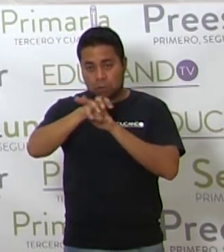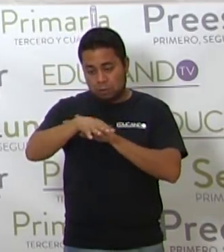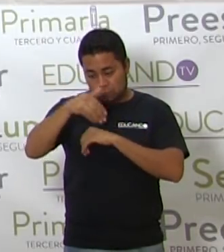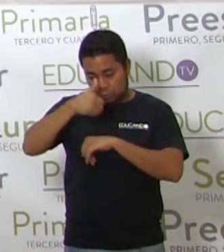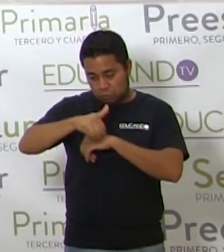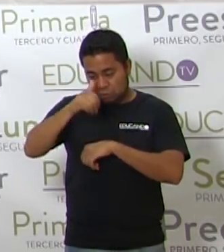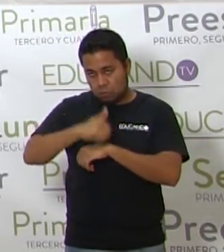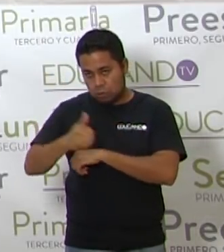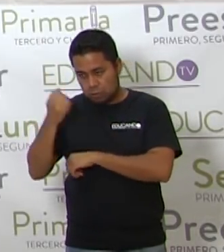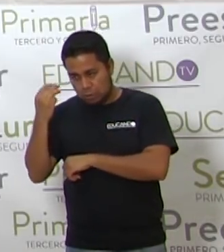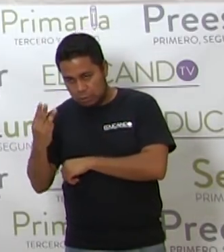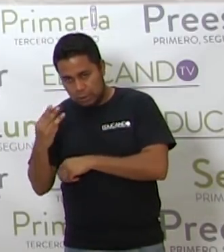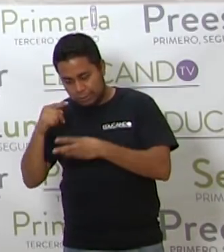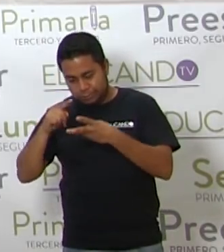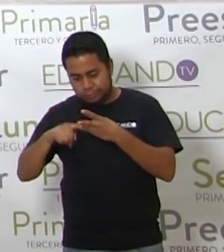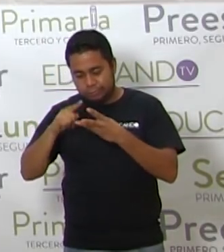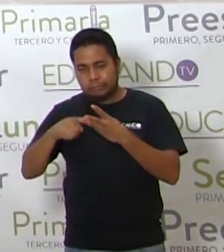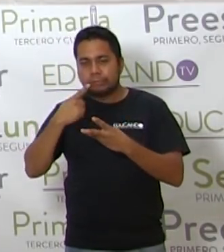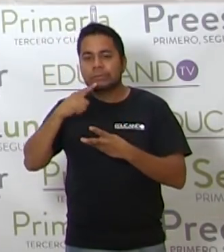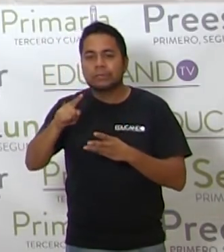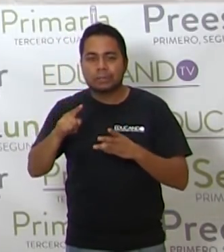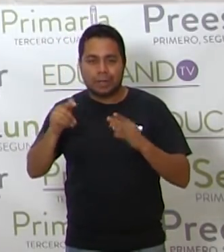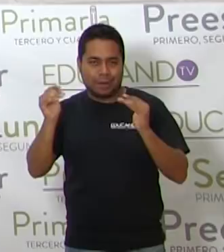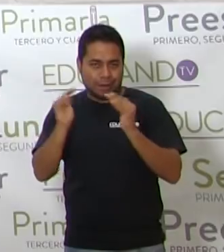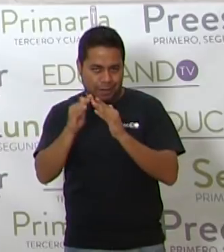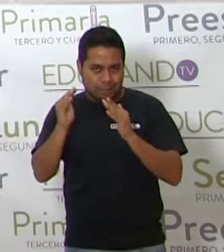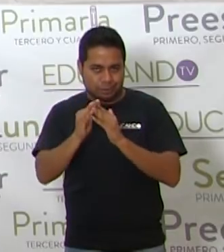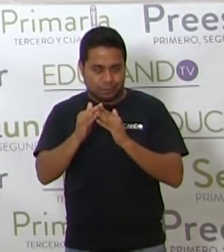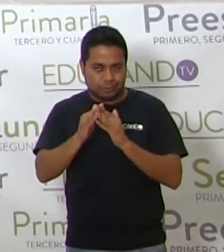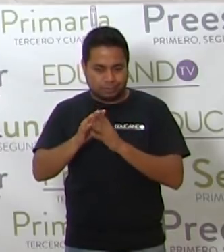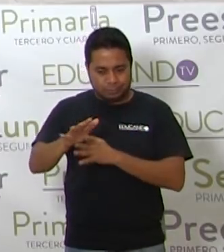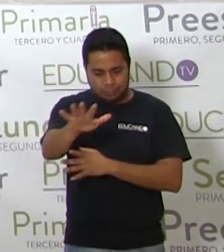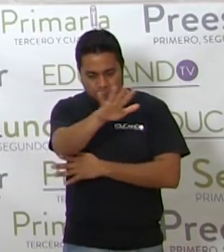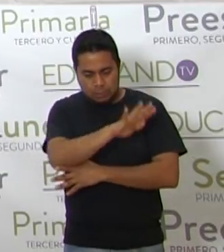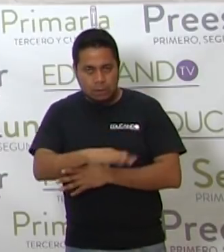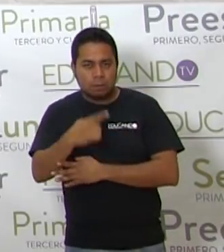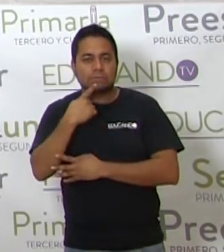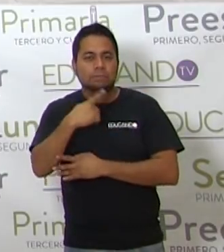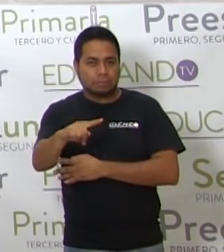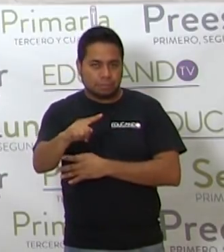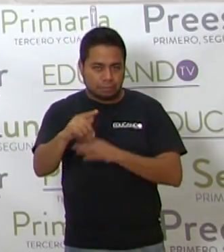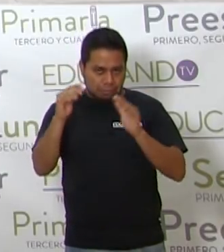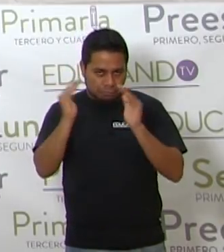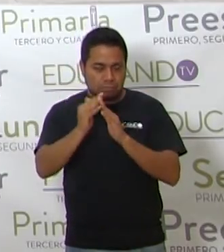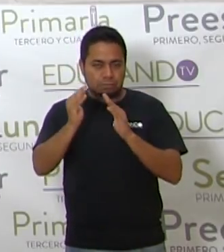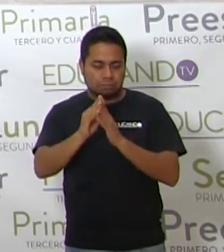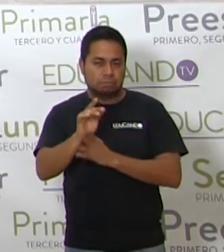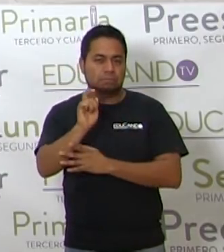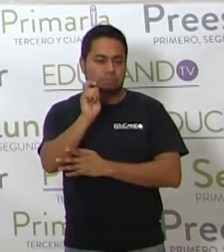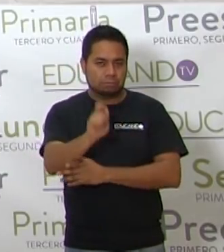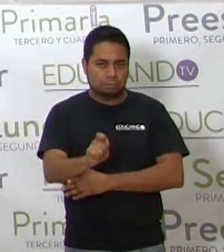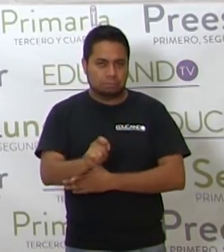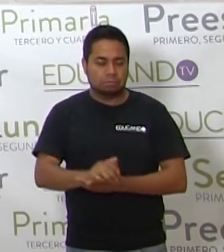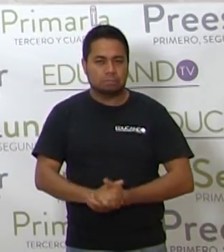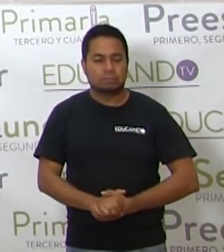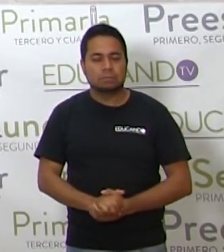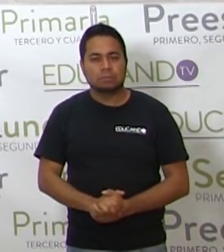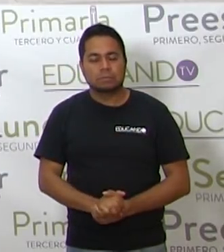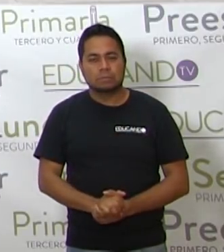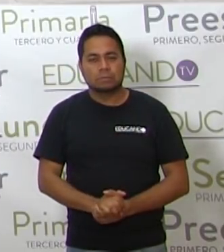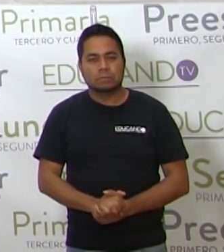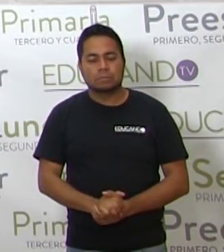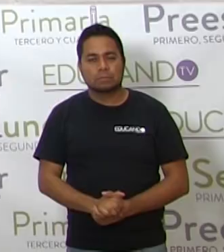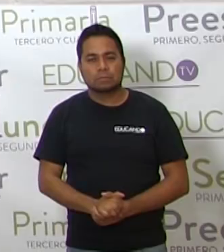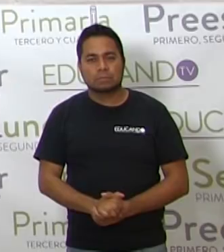número 3 nos habla de una casa y la escenografía nos habla de una casa, no dudamos